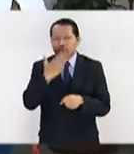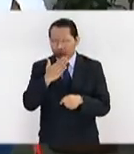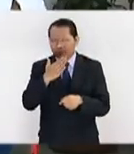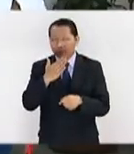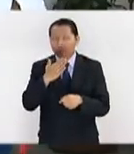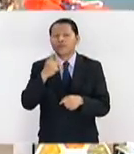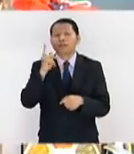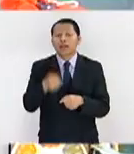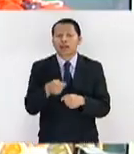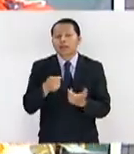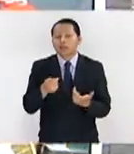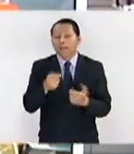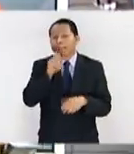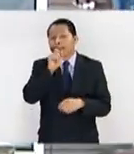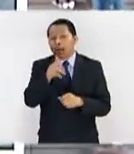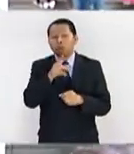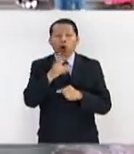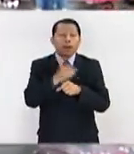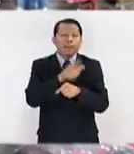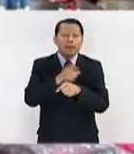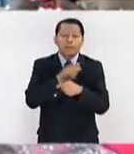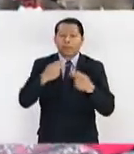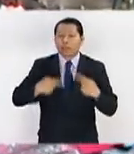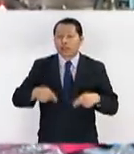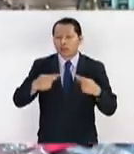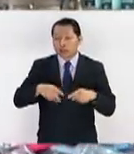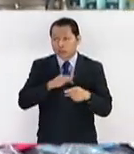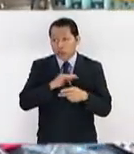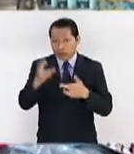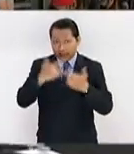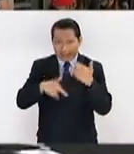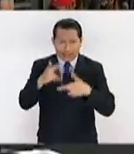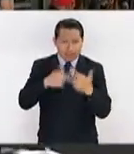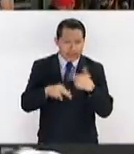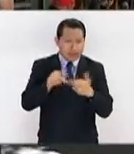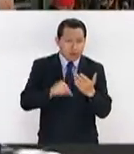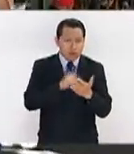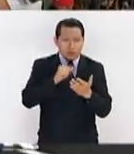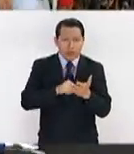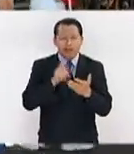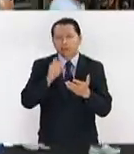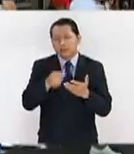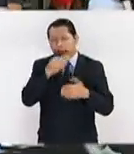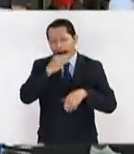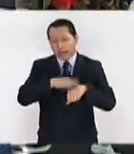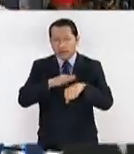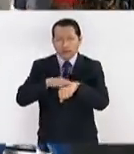considerable. Asimismo, invitaron a la población a regresar a la zona al afirmar